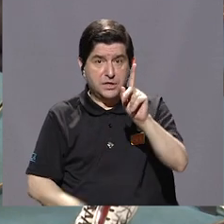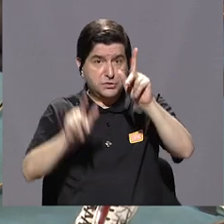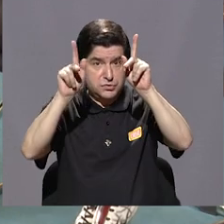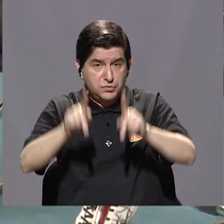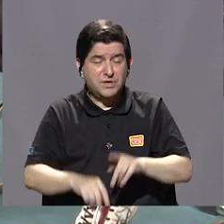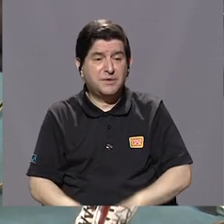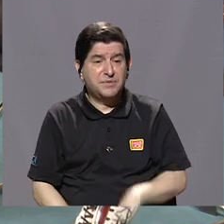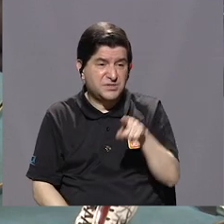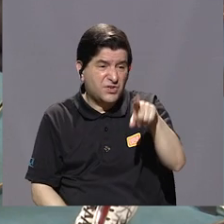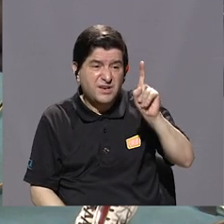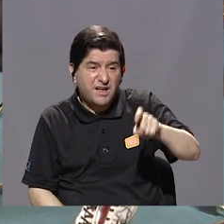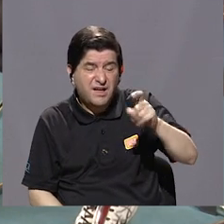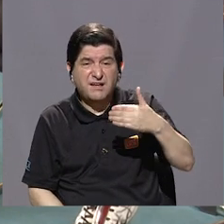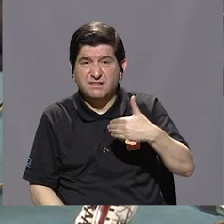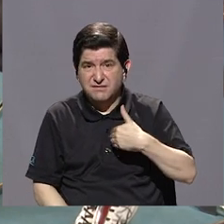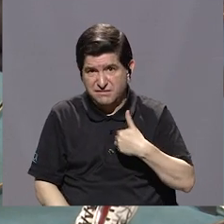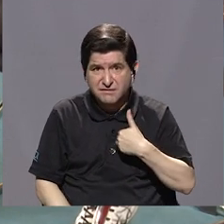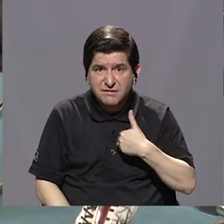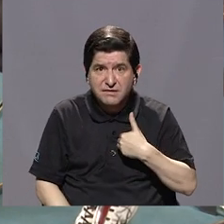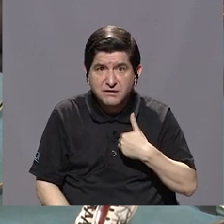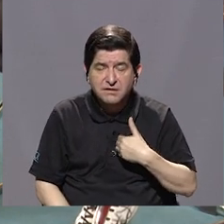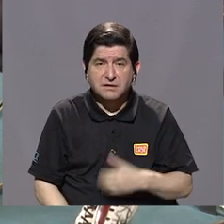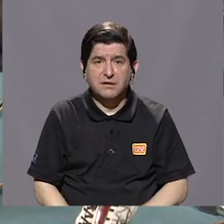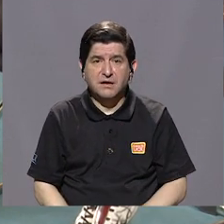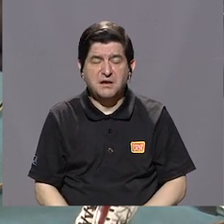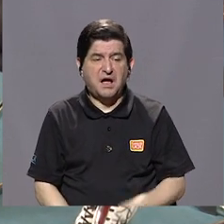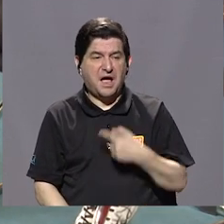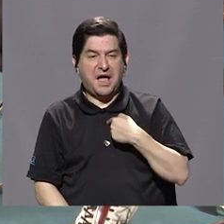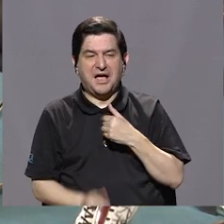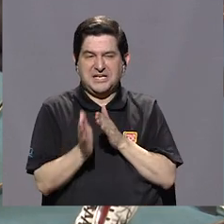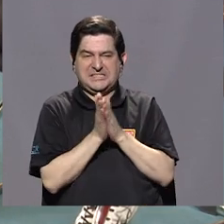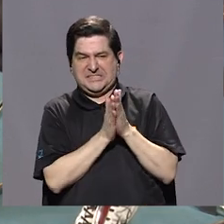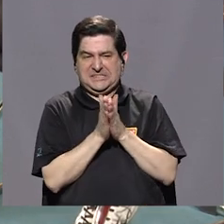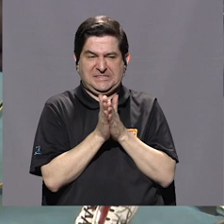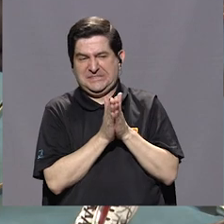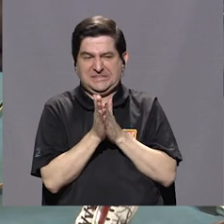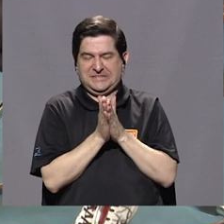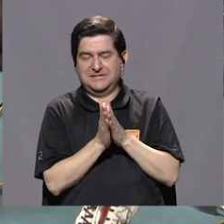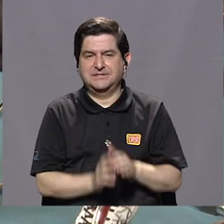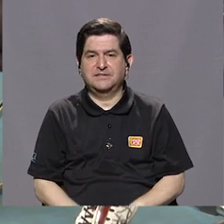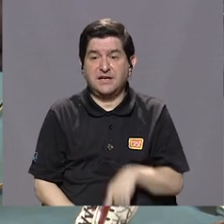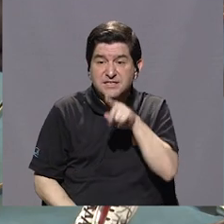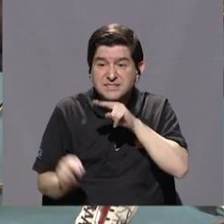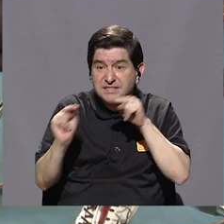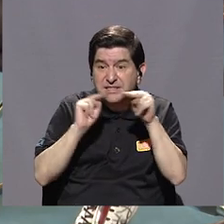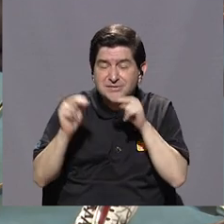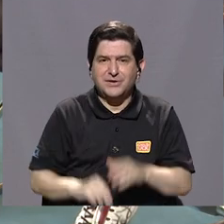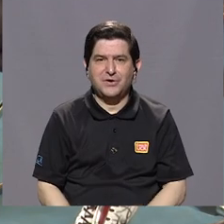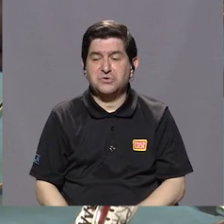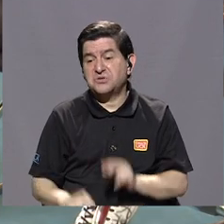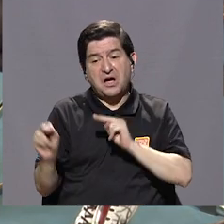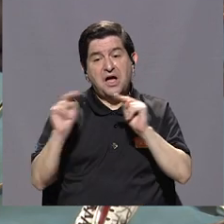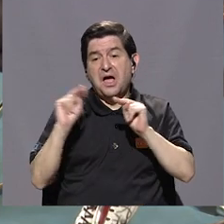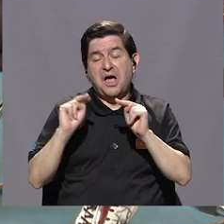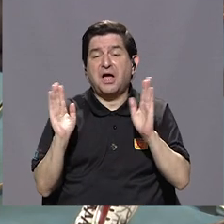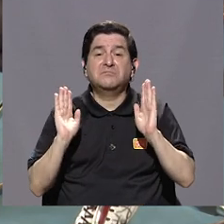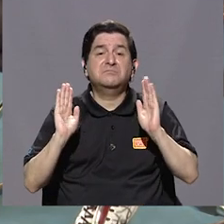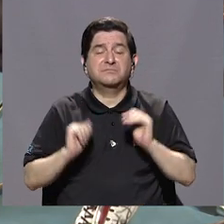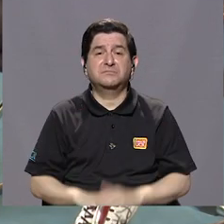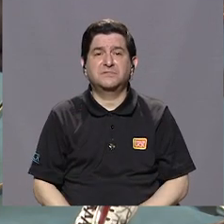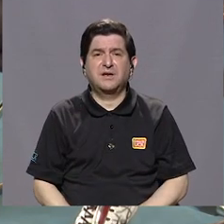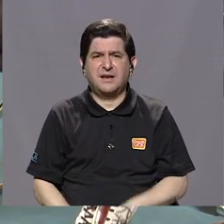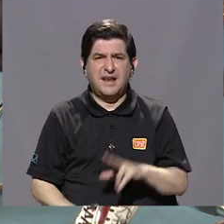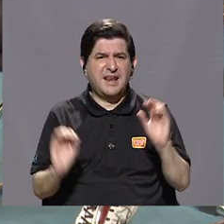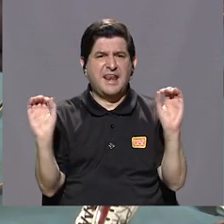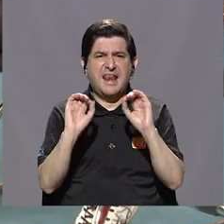está en necesidad, me aprovecho, ¿verdad? Si es un negocio, pues negocio es negocio, y no hay integridad, no